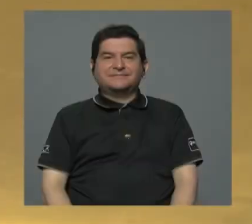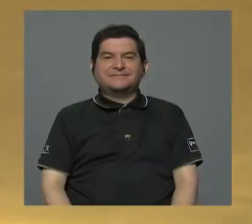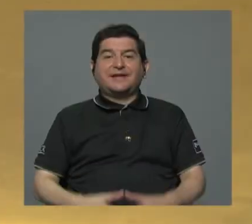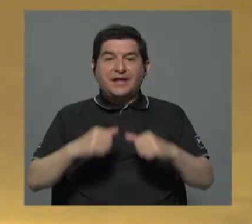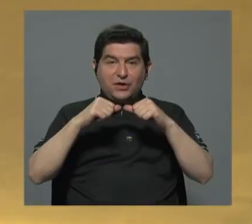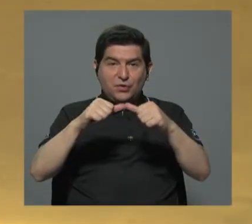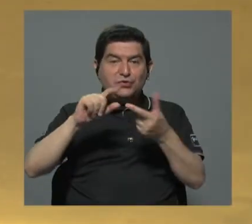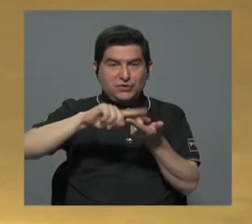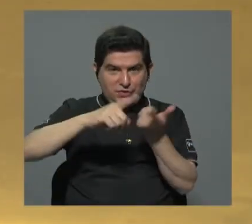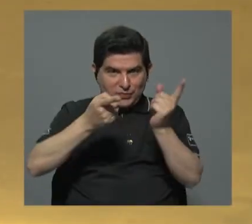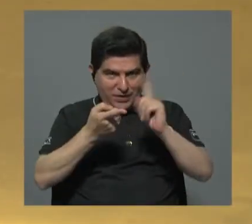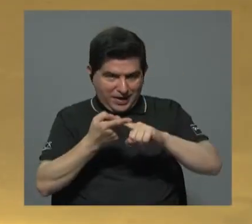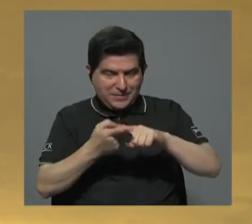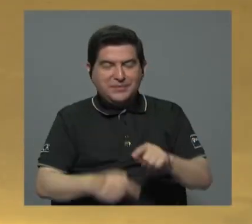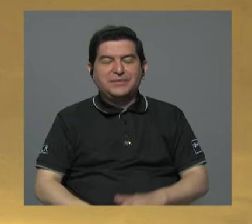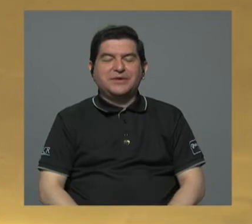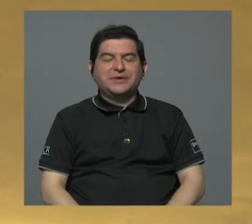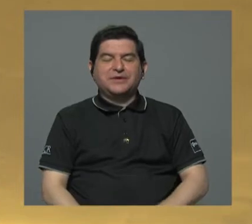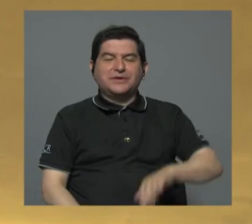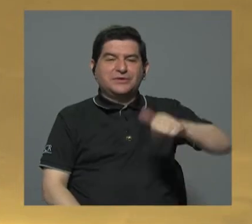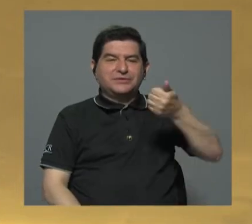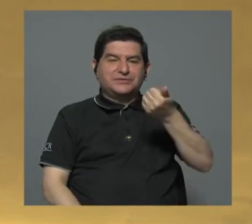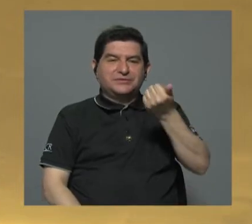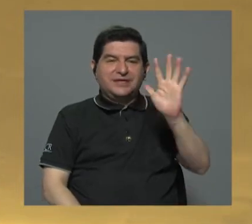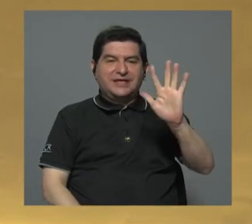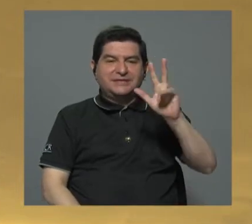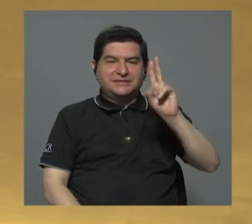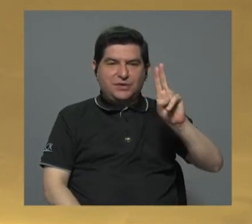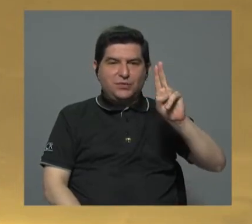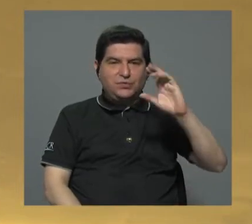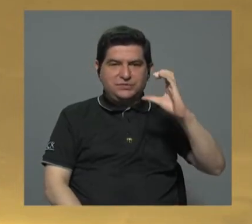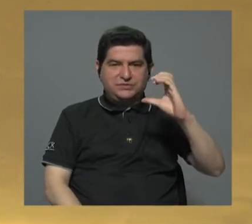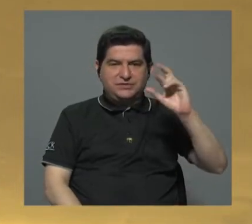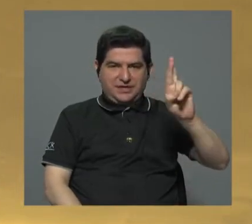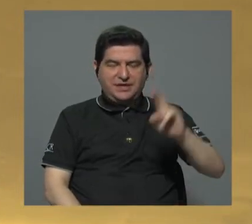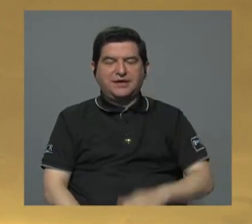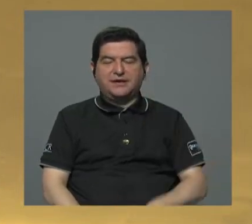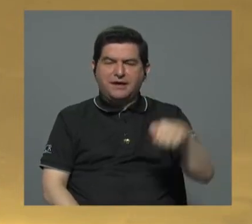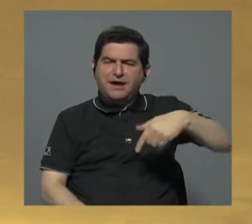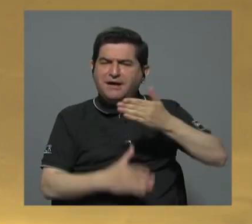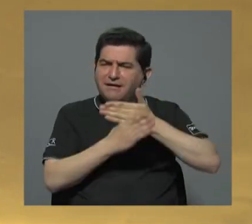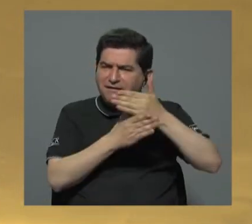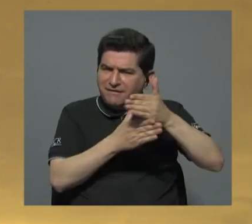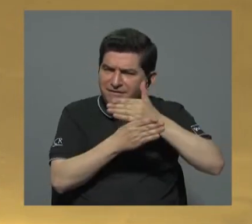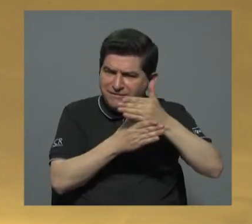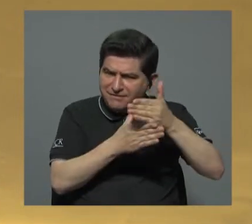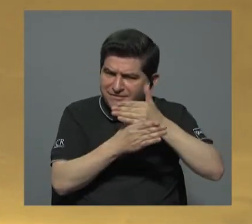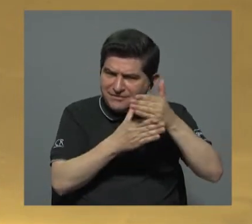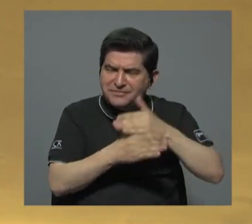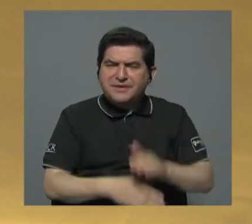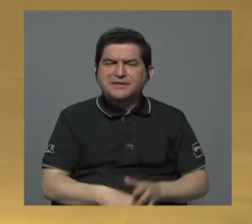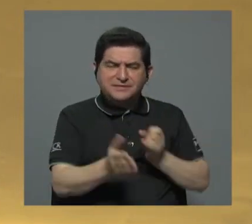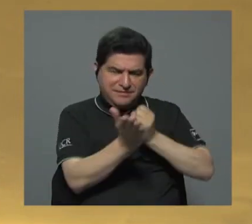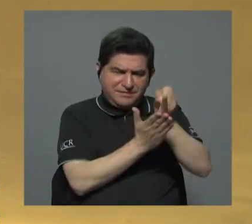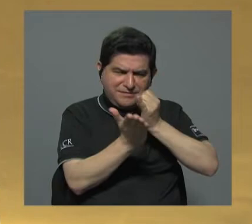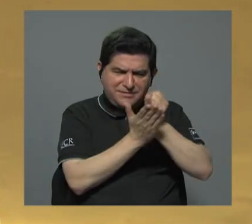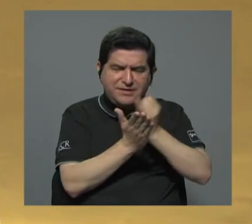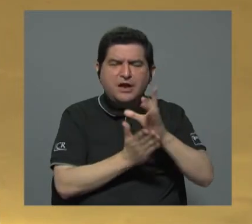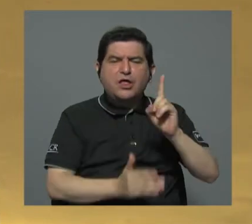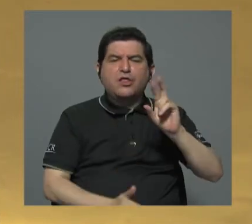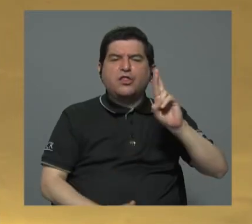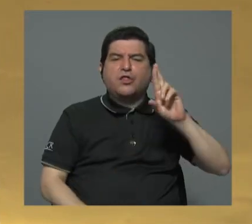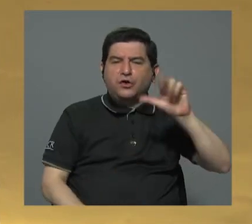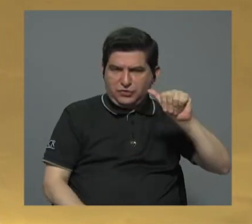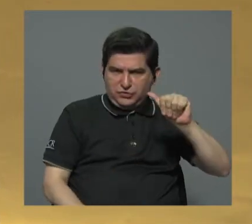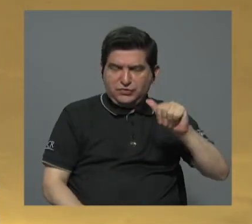Continuamos, amigas y amigos de 15 UCR, compartiendo la investigación de la